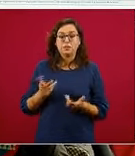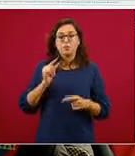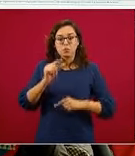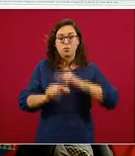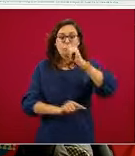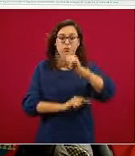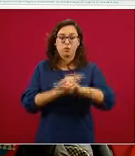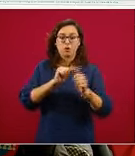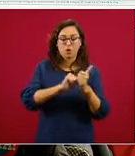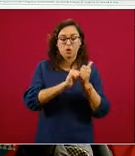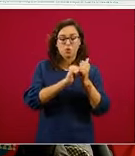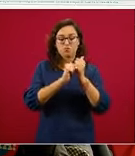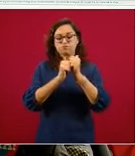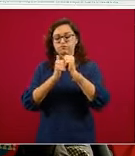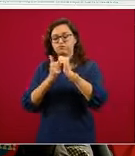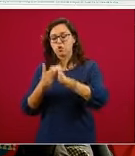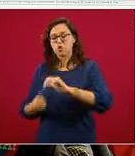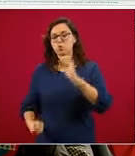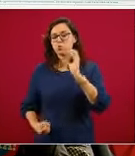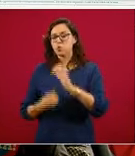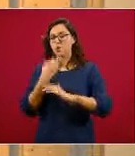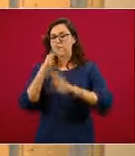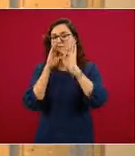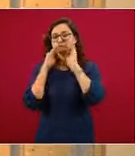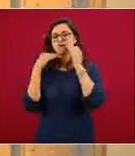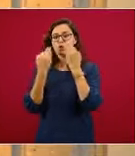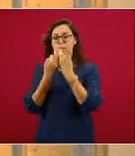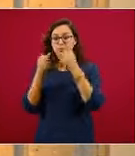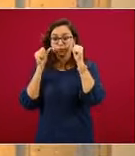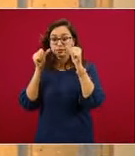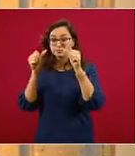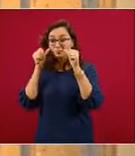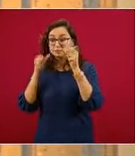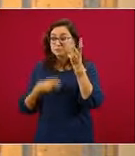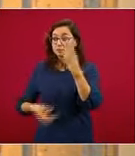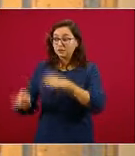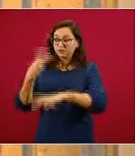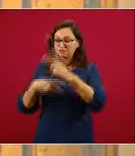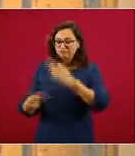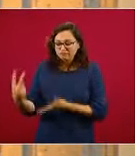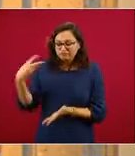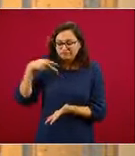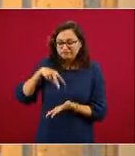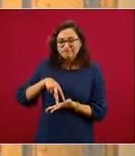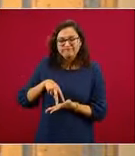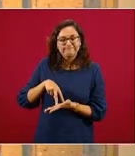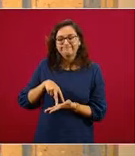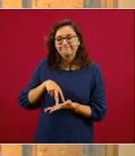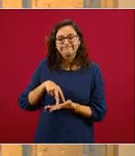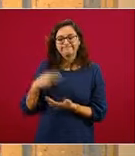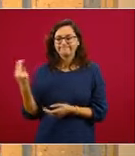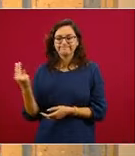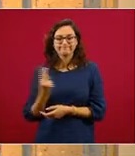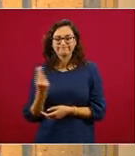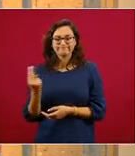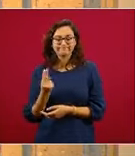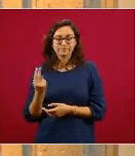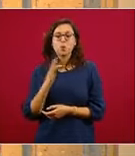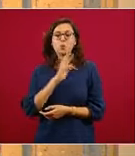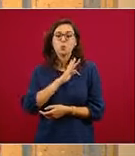virando hacia nuevas alternativas de atención, donde tal vez la presencia ya no sea necesaria, o puedan